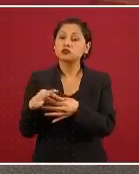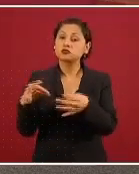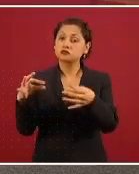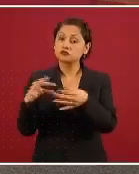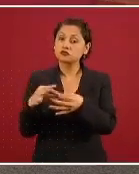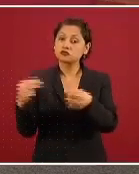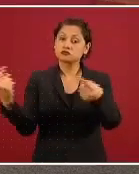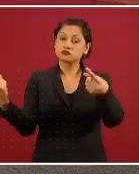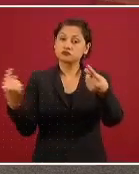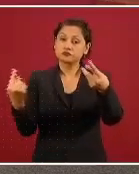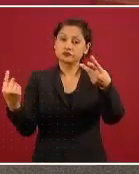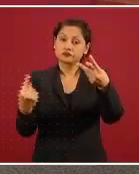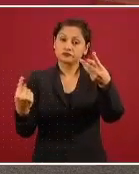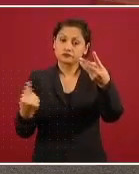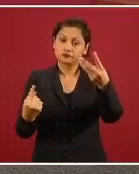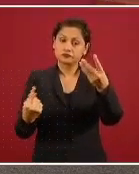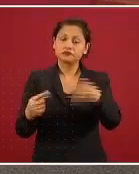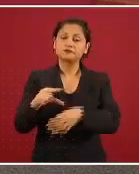destacar.